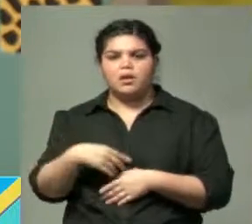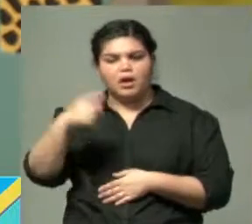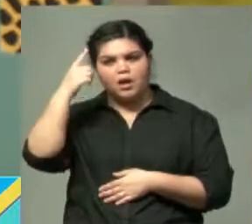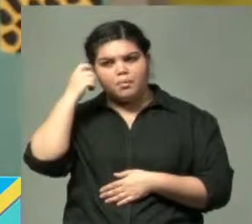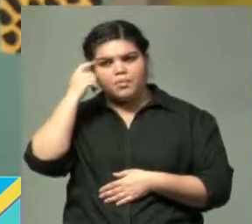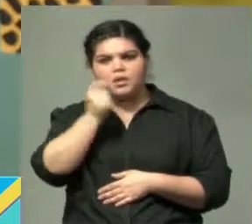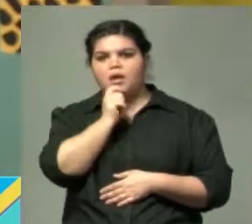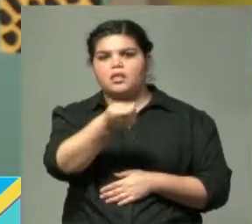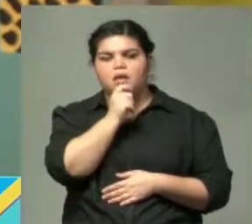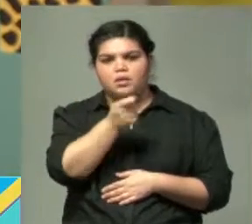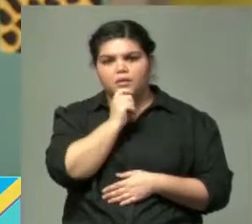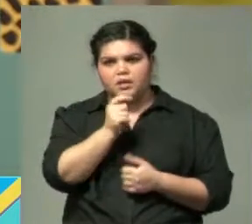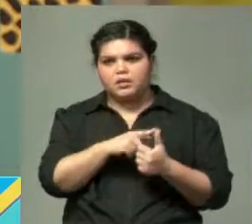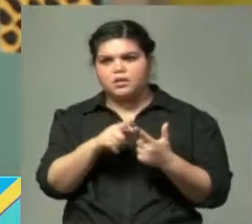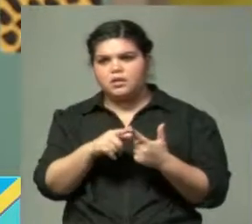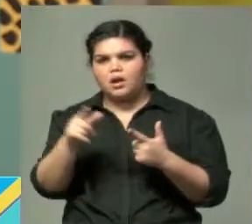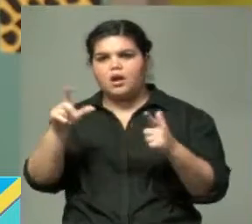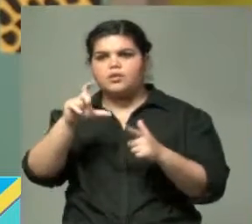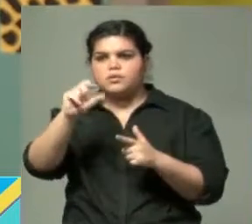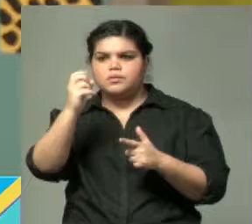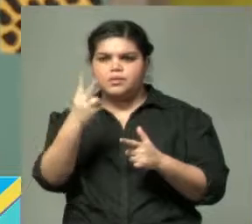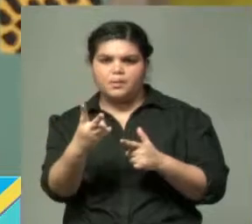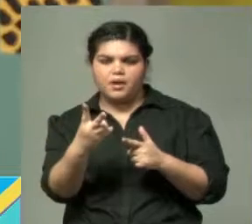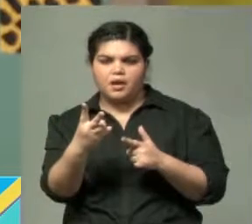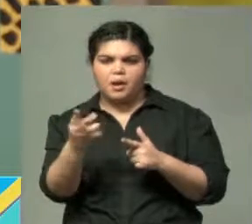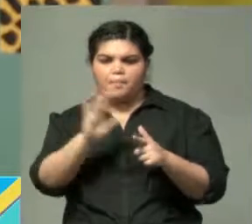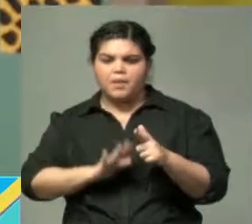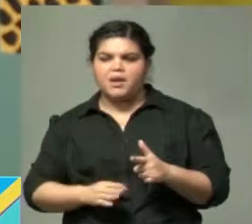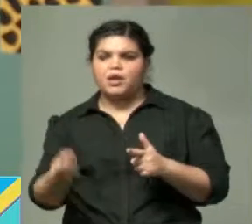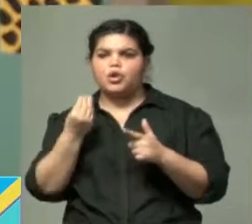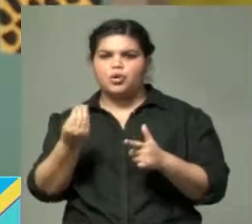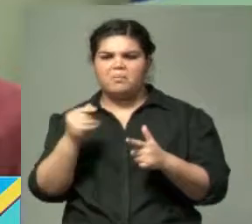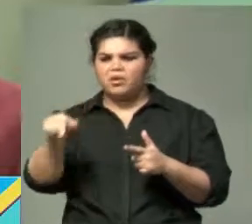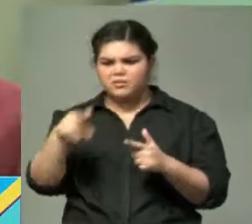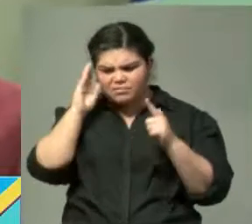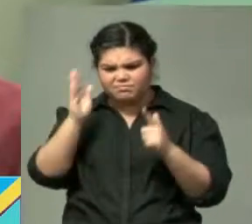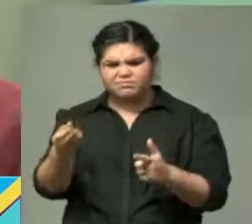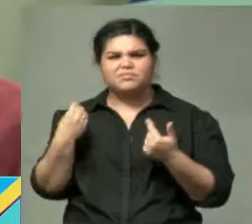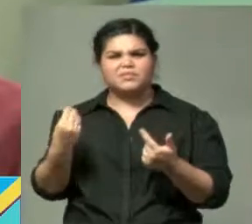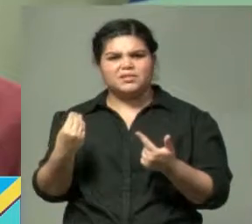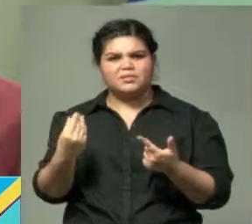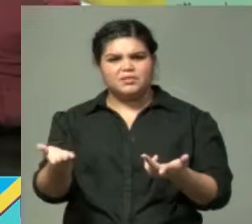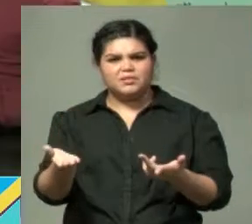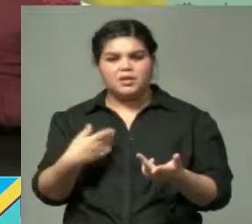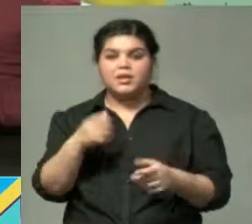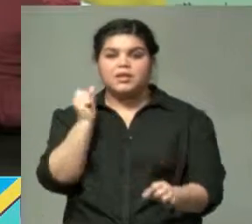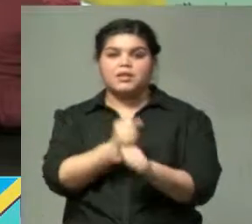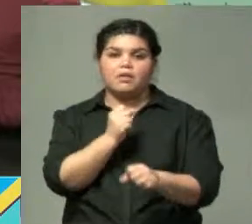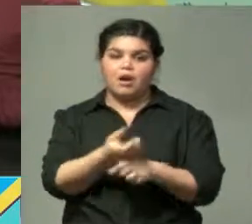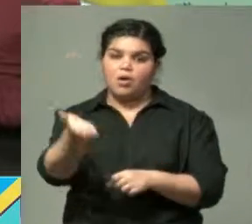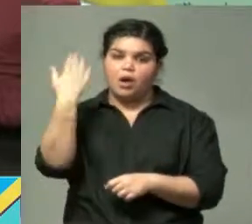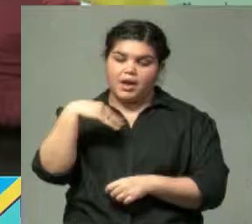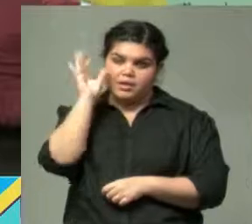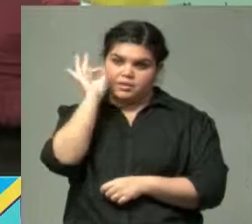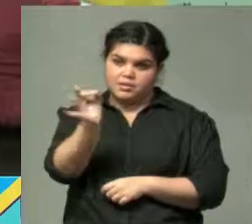entrevista, lo dedican a aprender a preparar un currículum, lo dedican a cosas que no nos hubiéramos imaginado. Claro. O sea, el empleo tradicional que conocimos, el